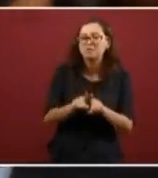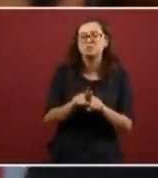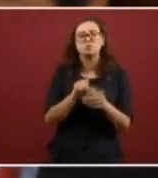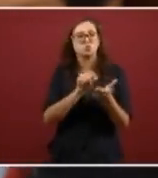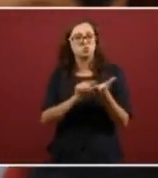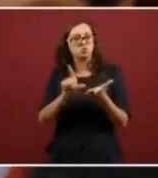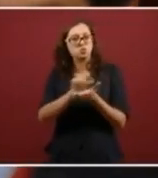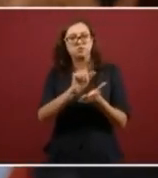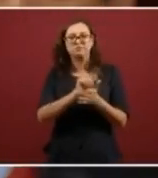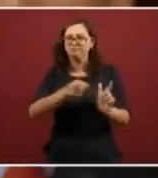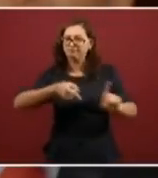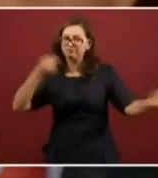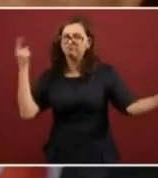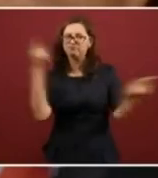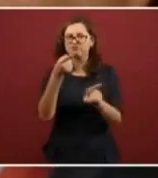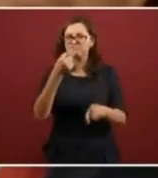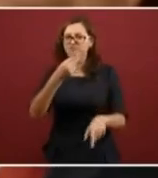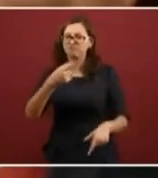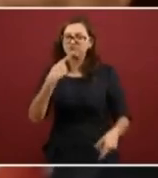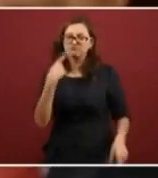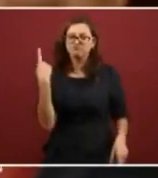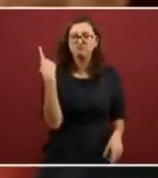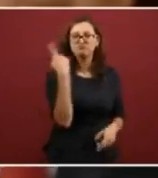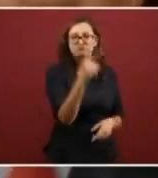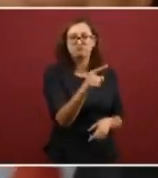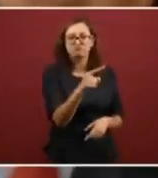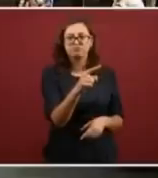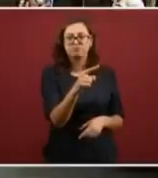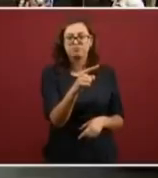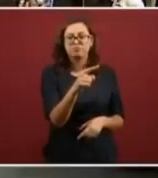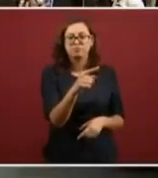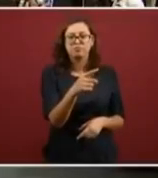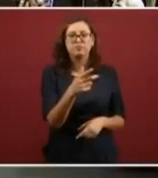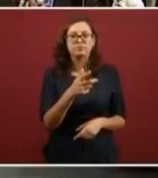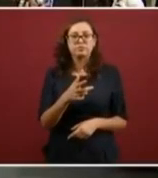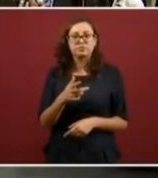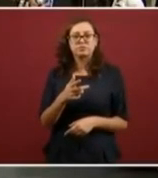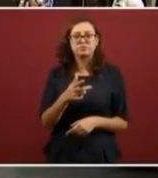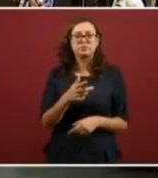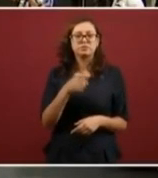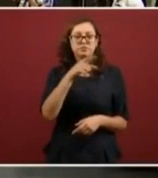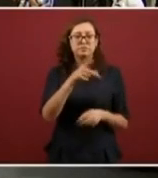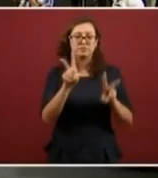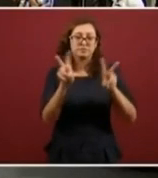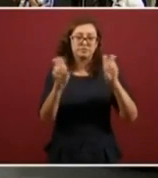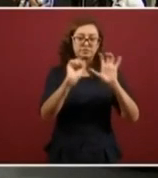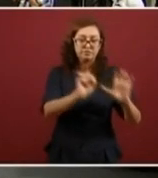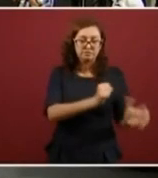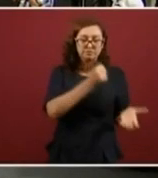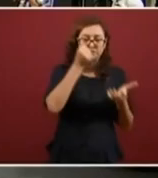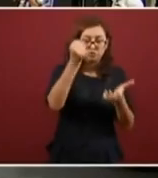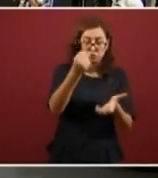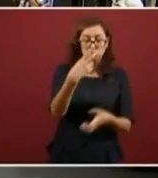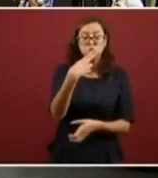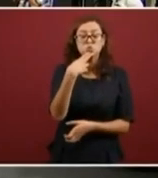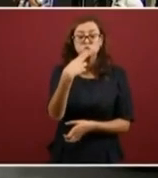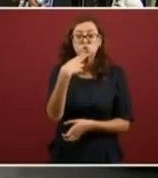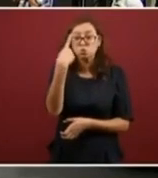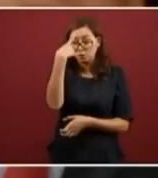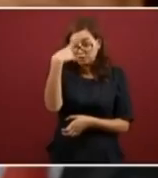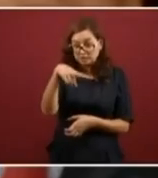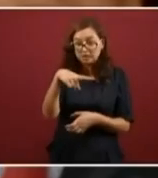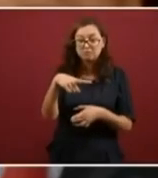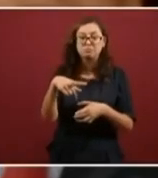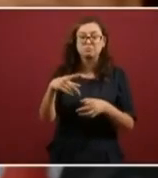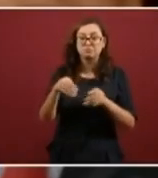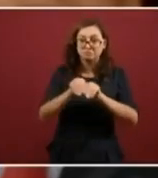Twitter y le dijo que si en eso usaban los recursos públicos. Esta